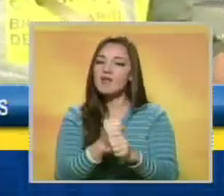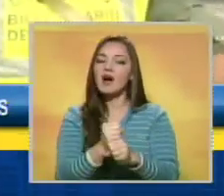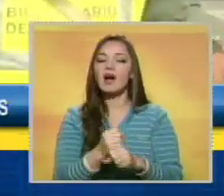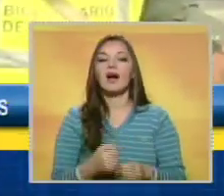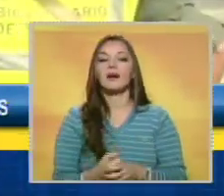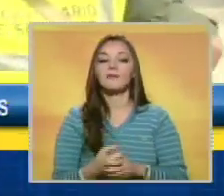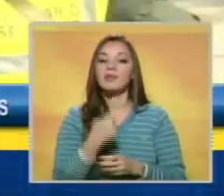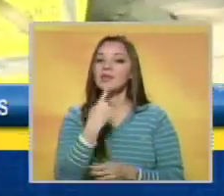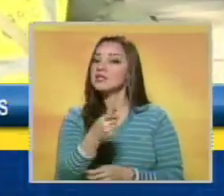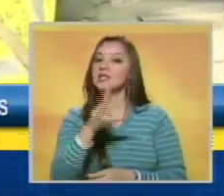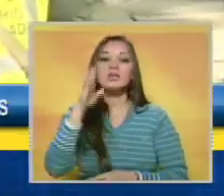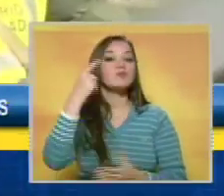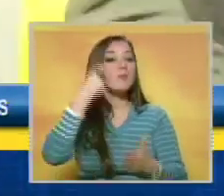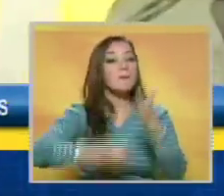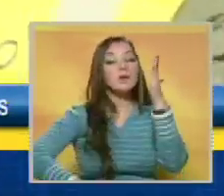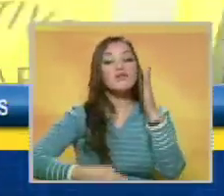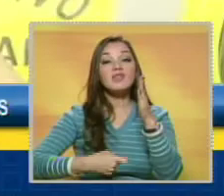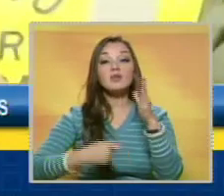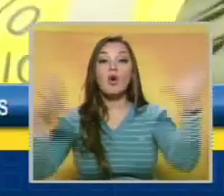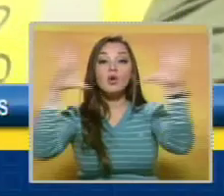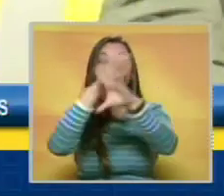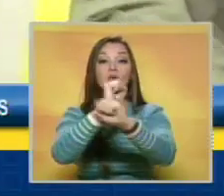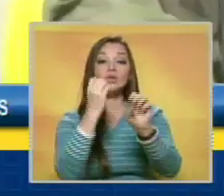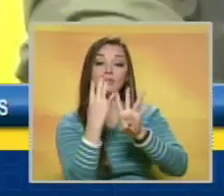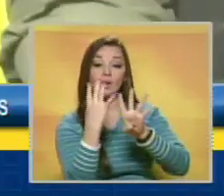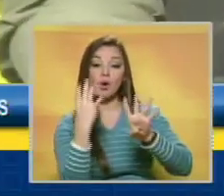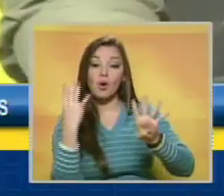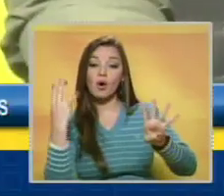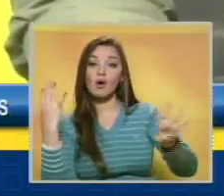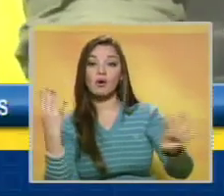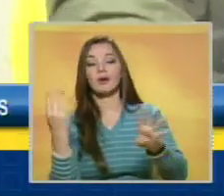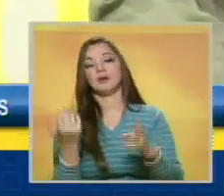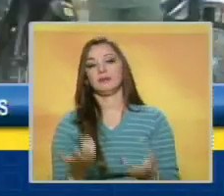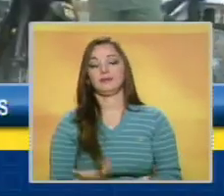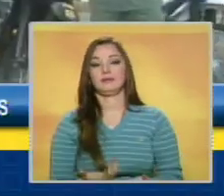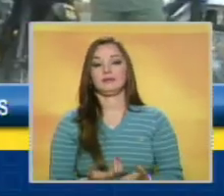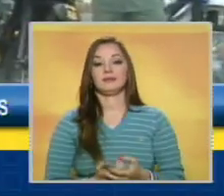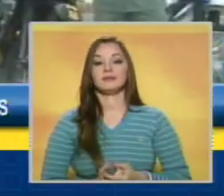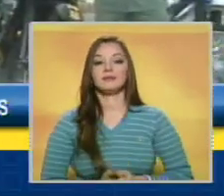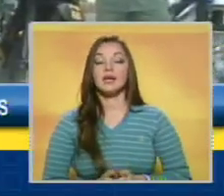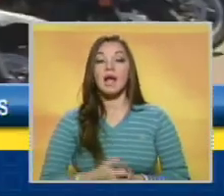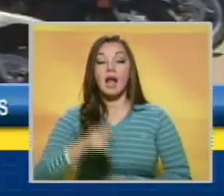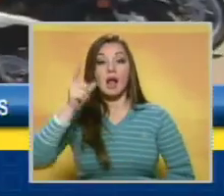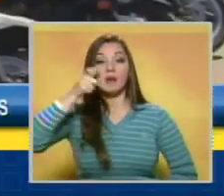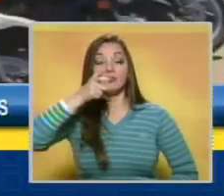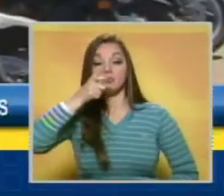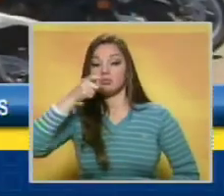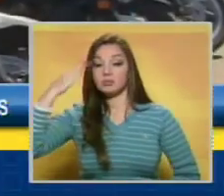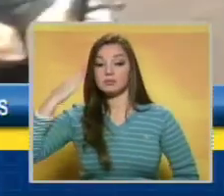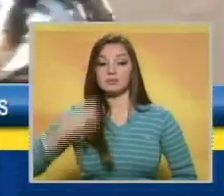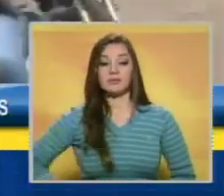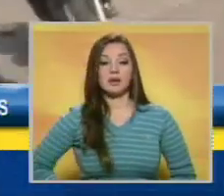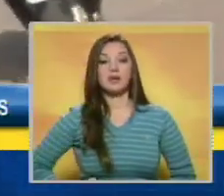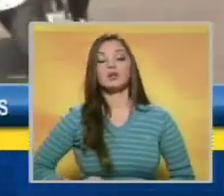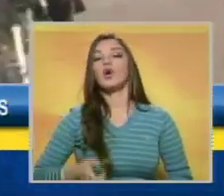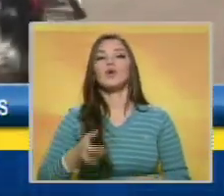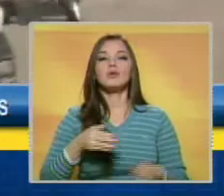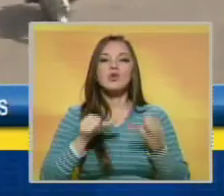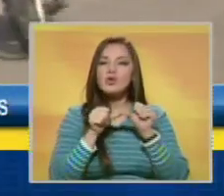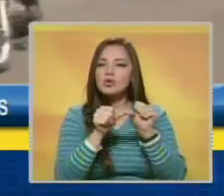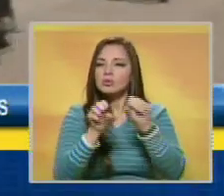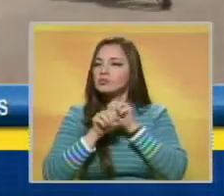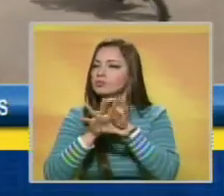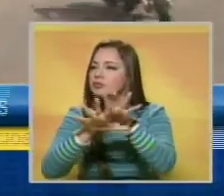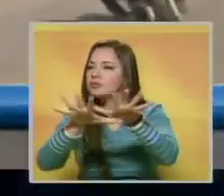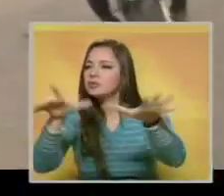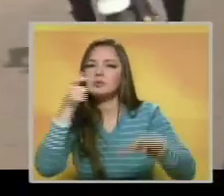no habrá más cola en la noche ni cartelización de las colas. Los funcionarios de los cuerpos de seguridad del Estado se mantendrán